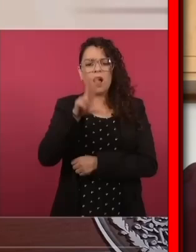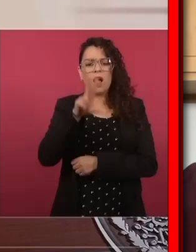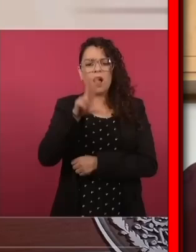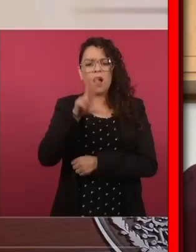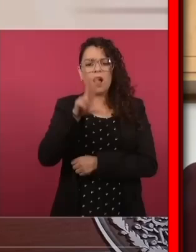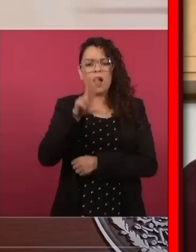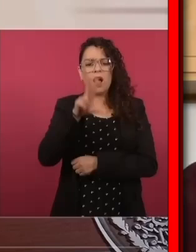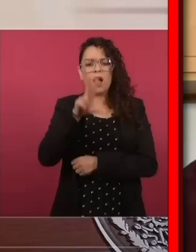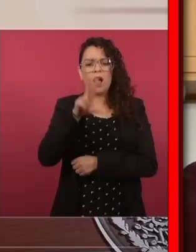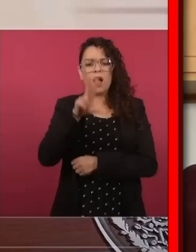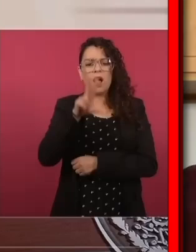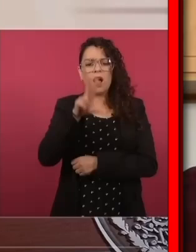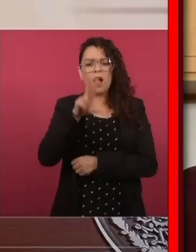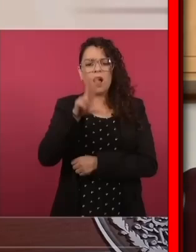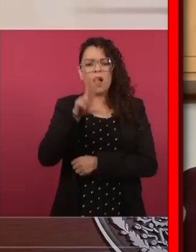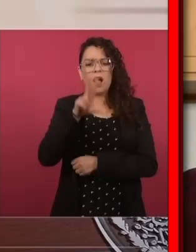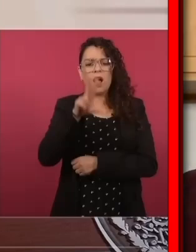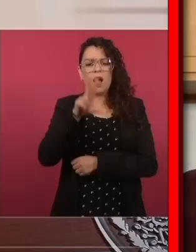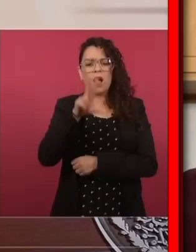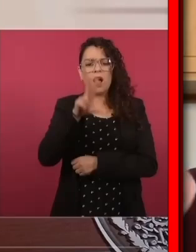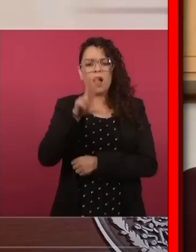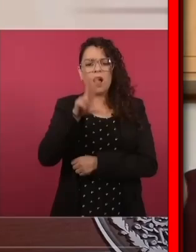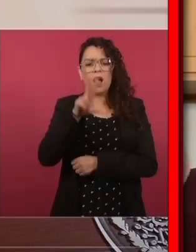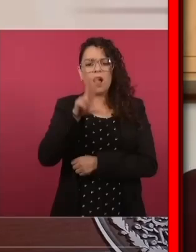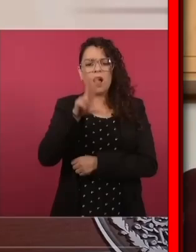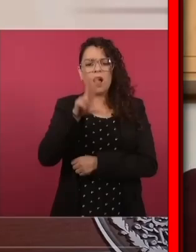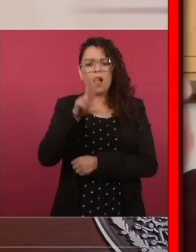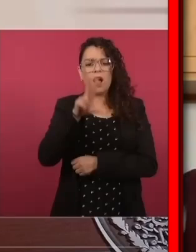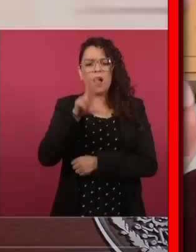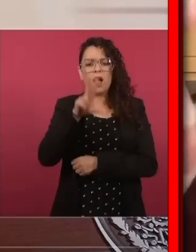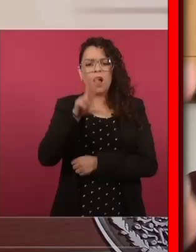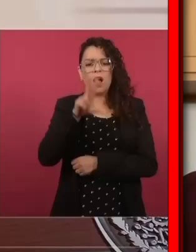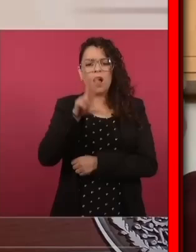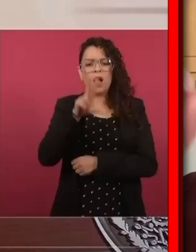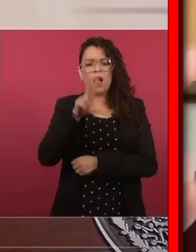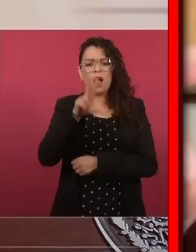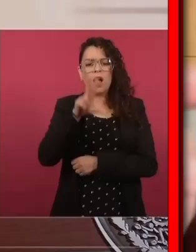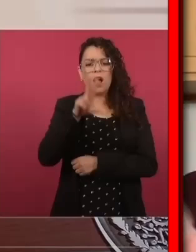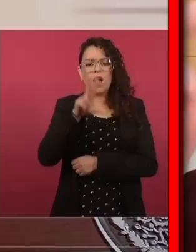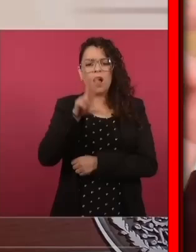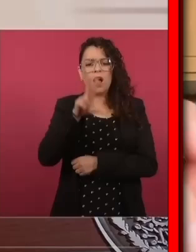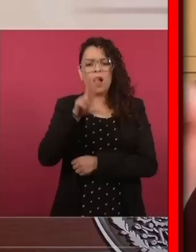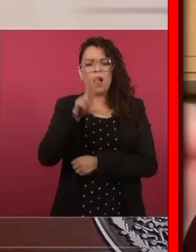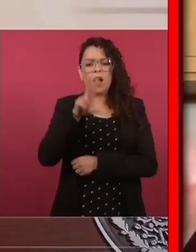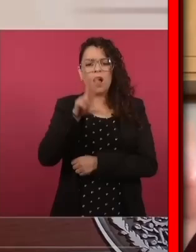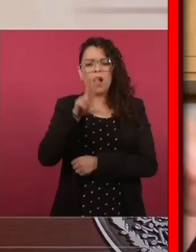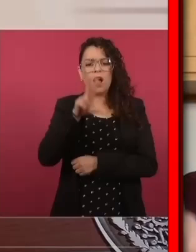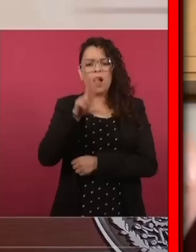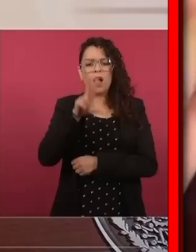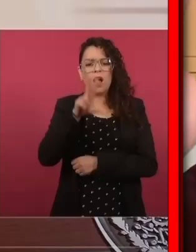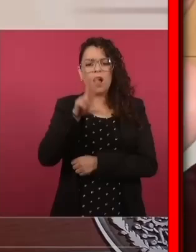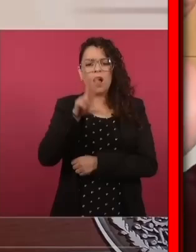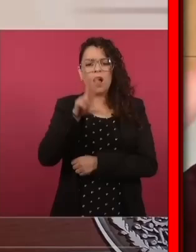se cumplió, ya convencieron al pueblo de Estados Unidos. Eso sí, ya lo lograron. Y por eso lo que les digo, que no se dejen engañar. Hay que estar muy pendiente